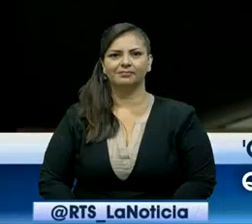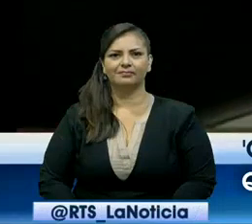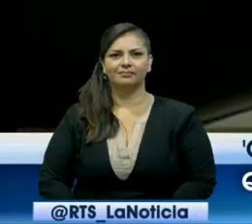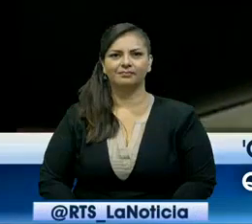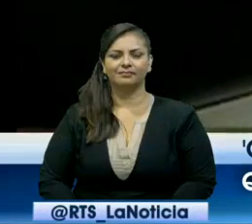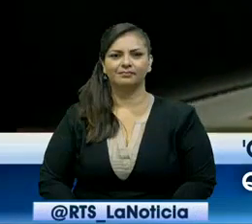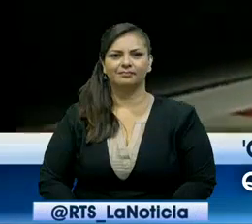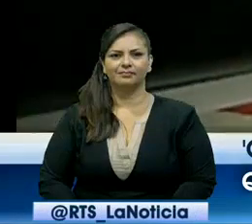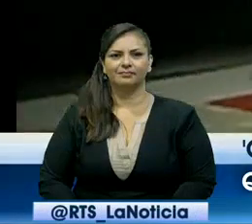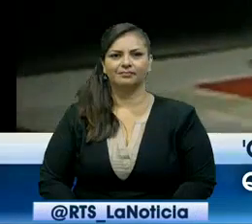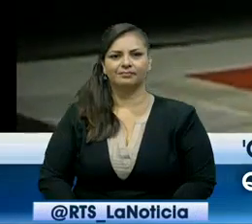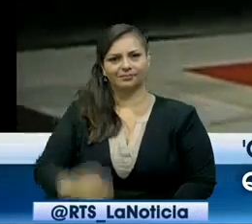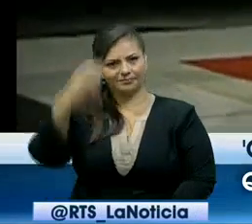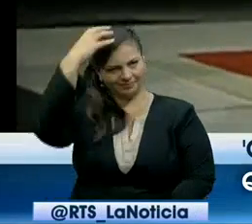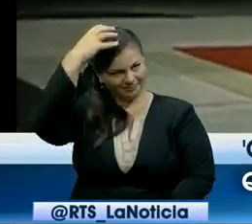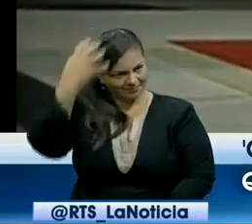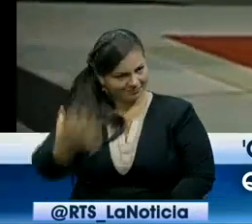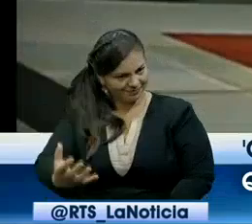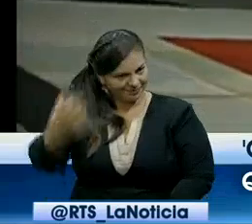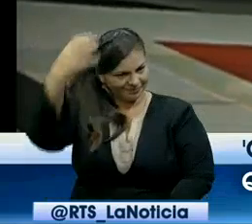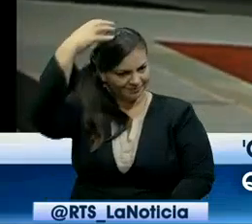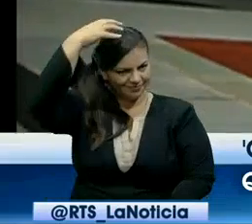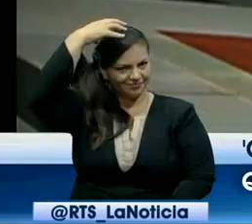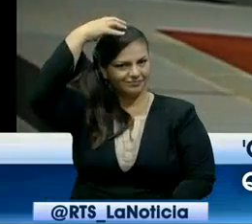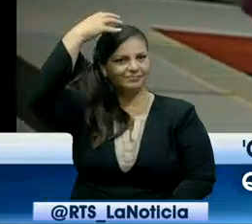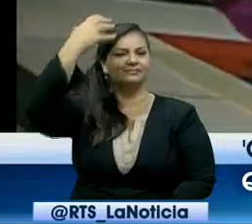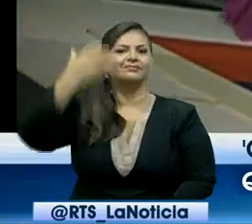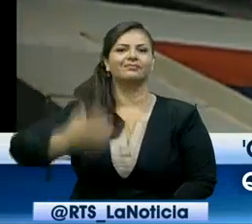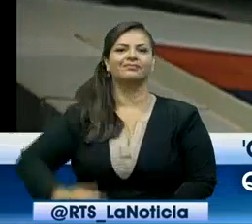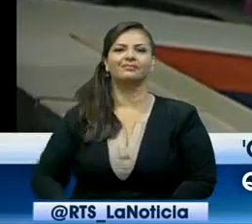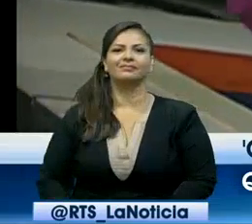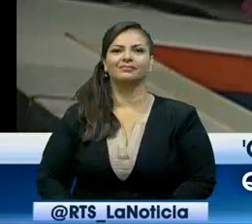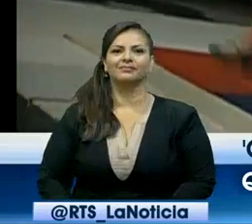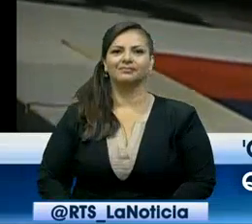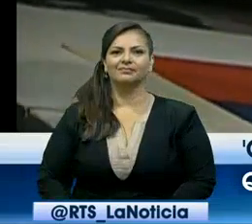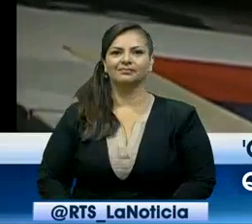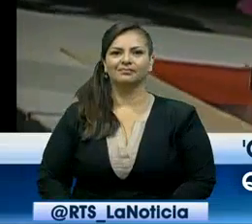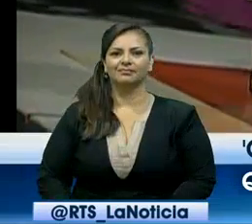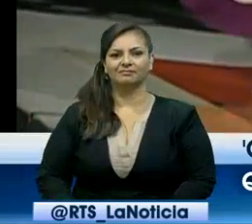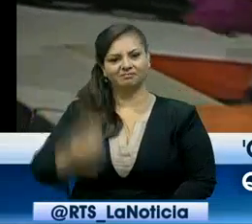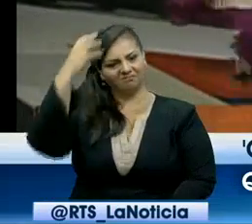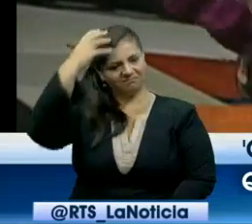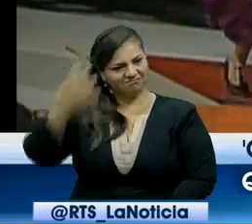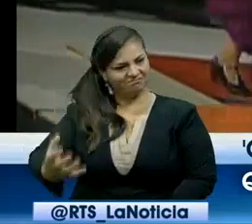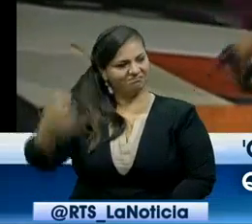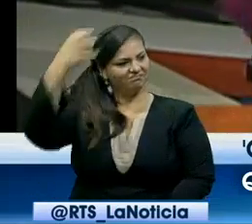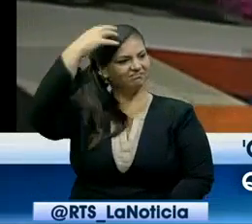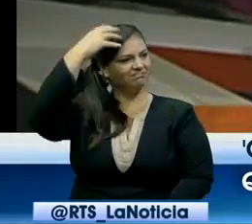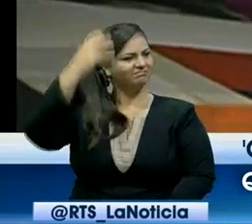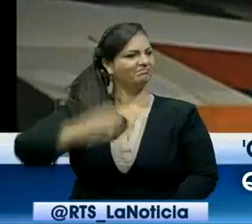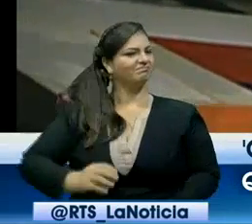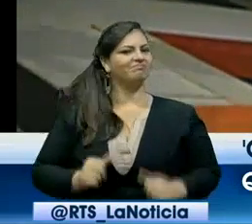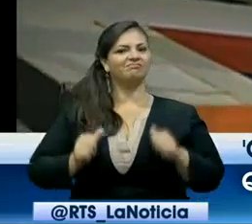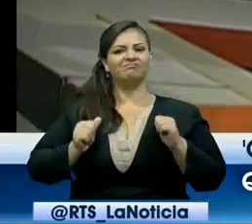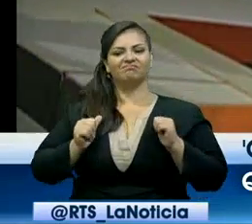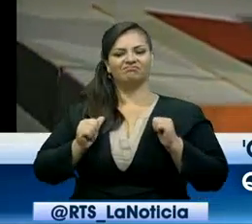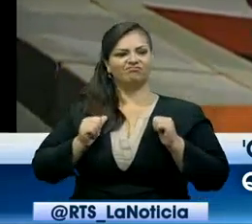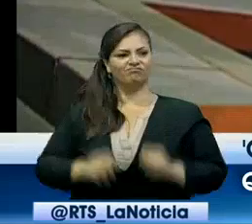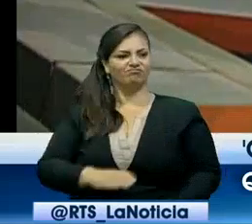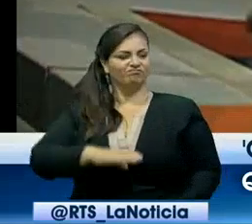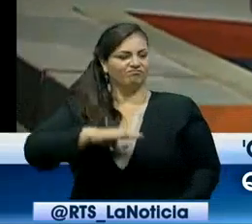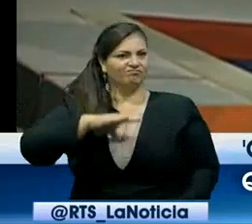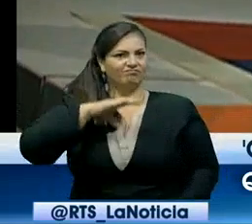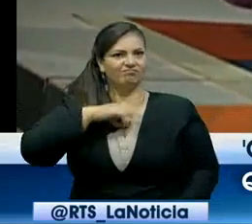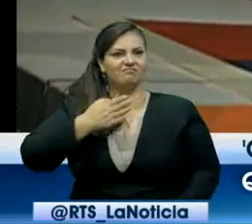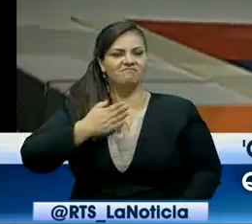mi sombrero y mi hijo donación oficio con dolor pues expresan de mi raza su grandeza